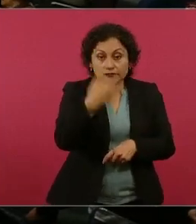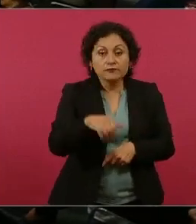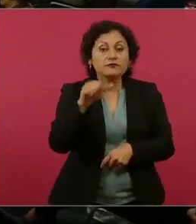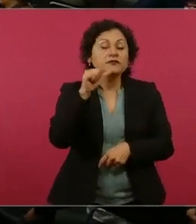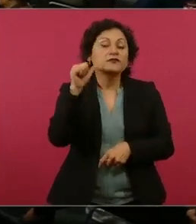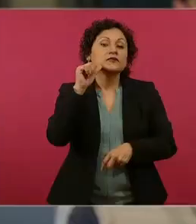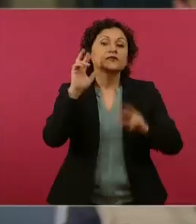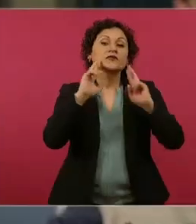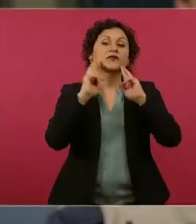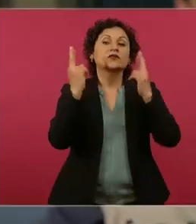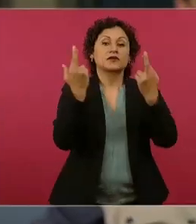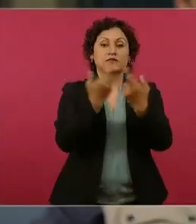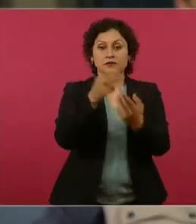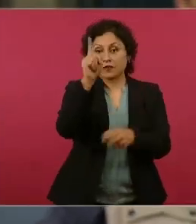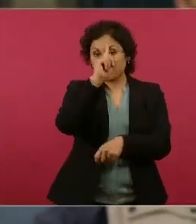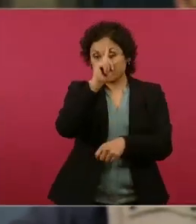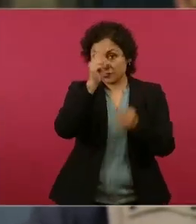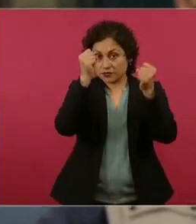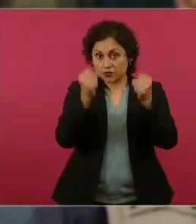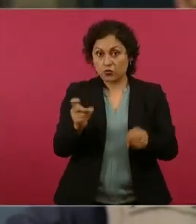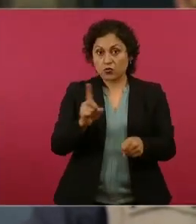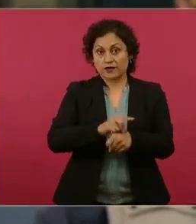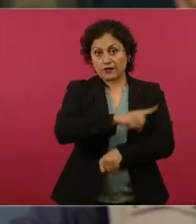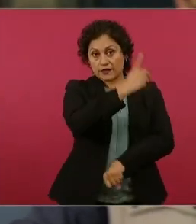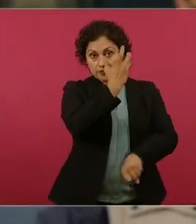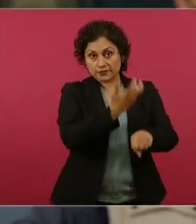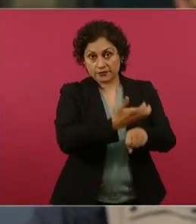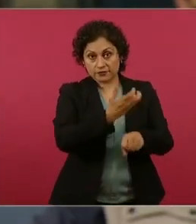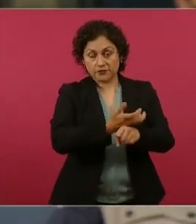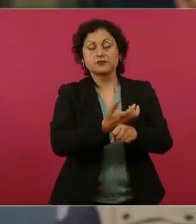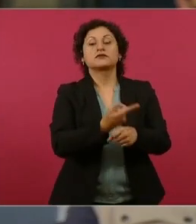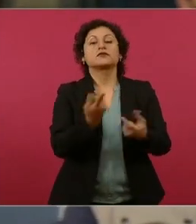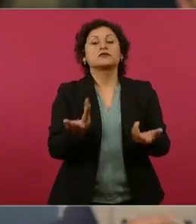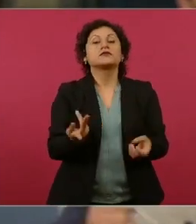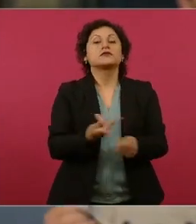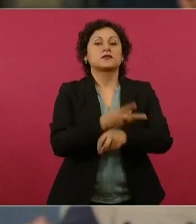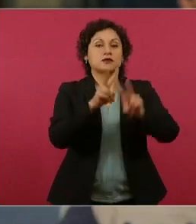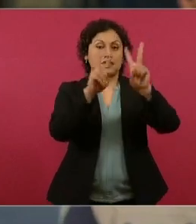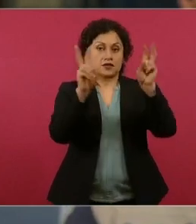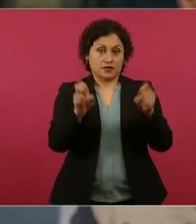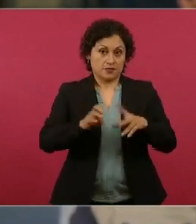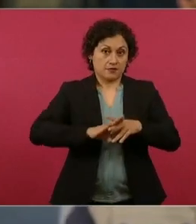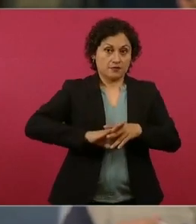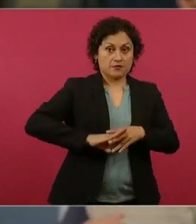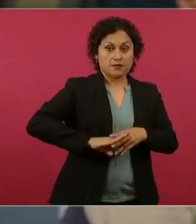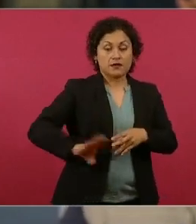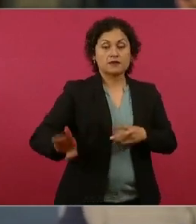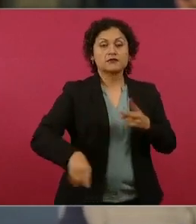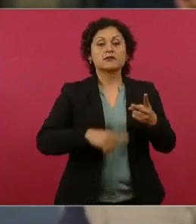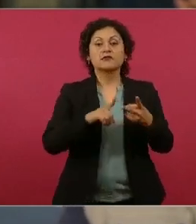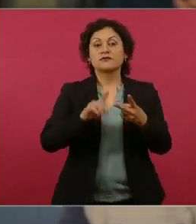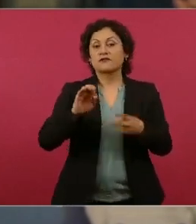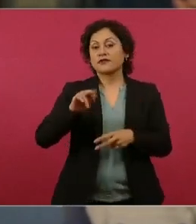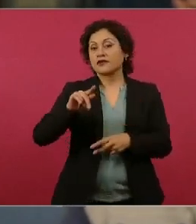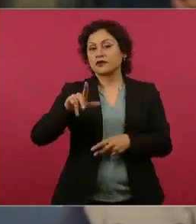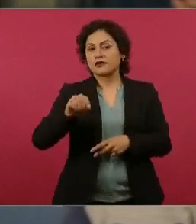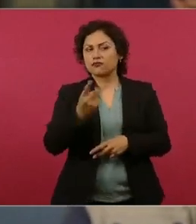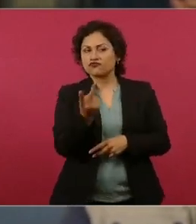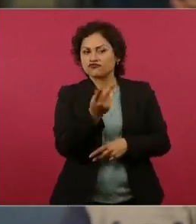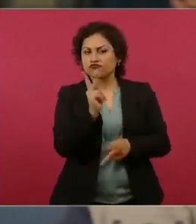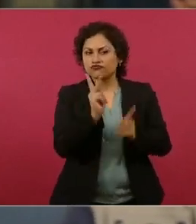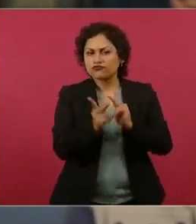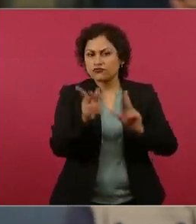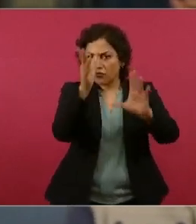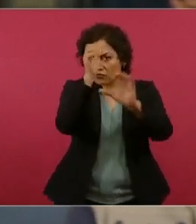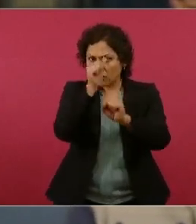de seguridad de la Casa Blanca y con los gobernadores? Se tocó el tema migratorio y el de fentanilo. ¿A qué acuerdos llegaron? Y